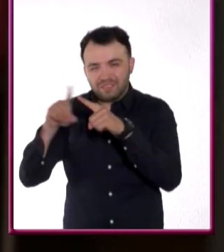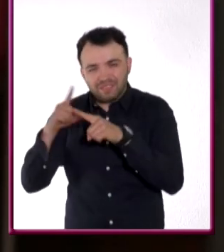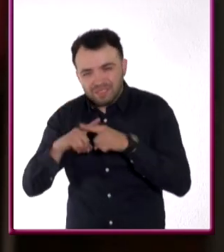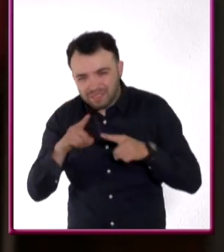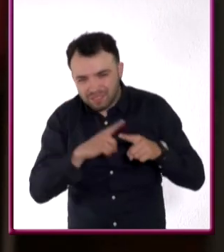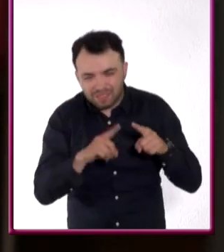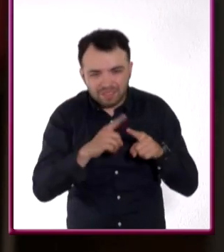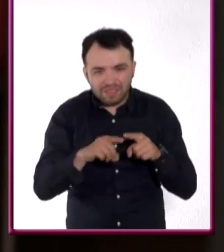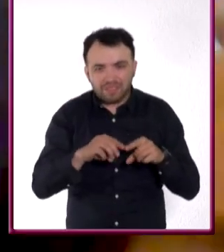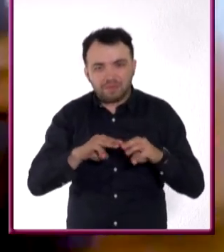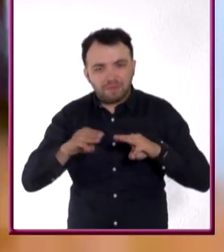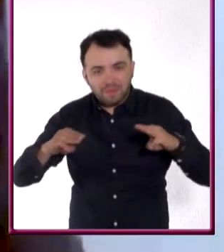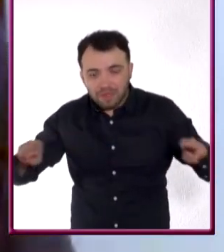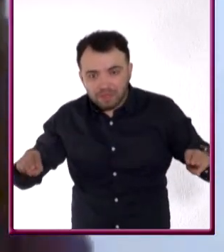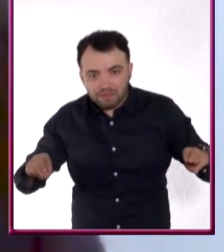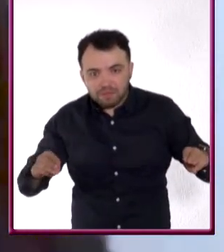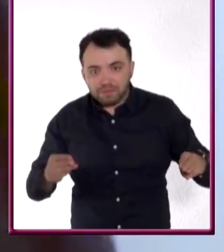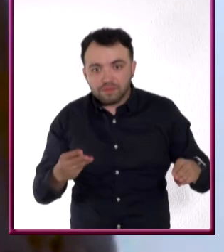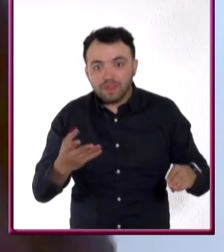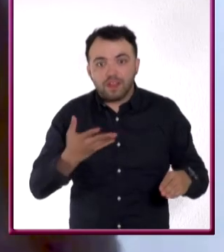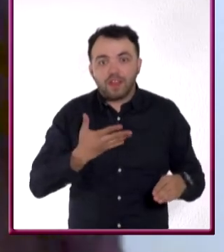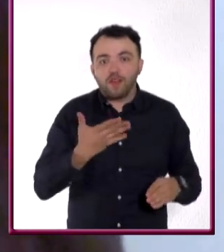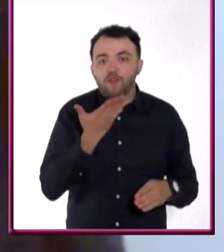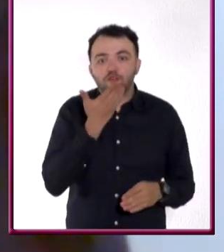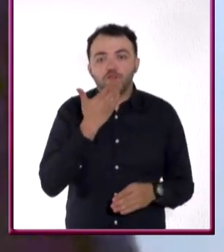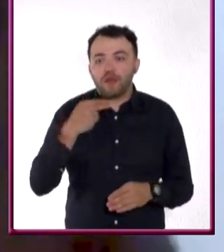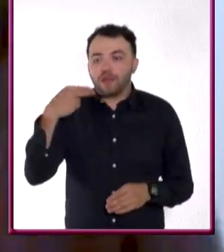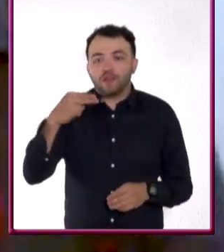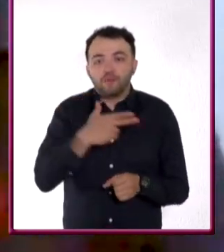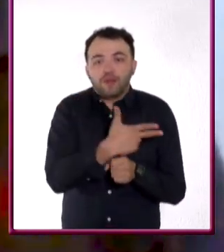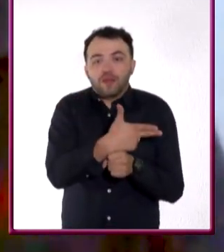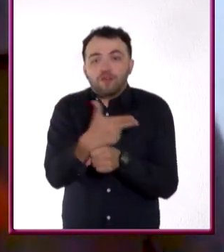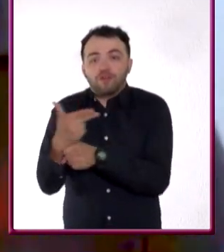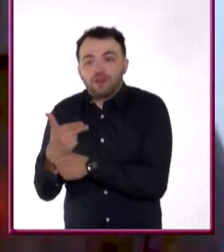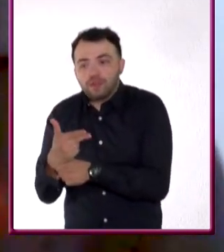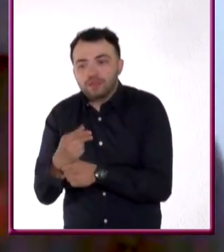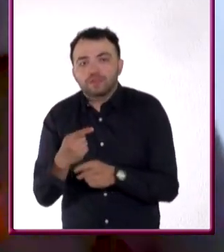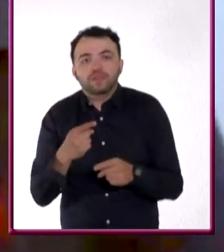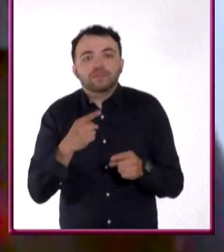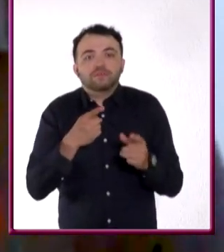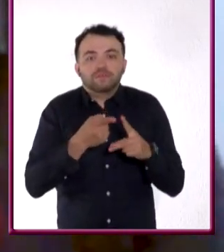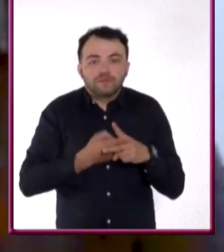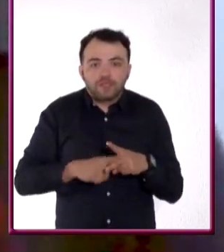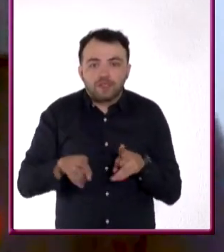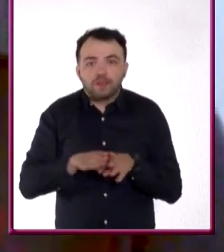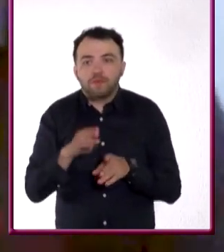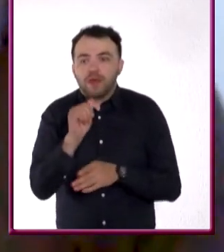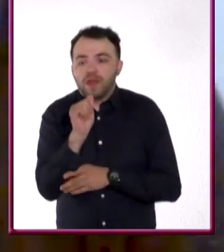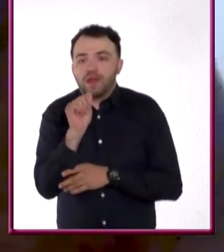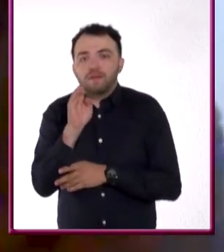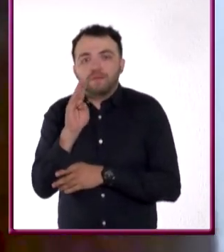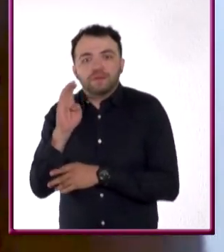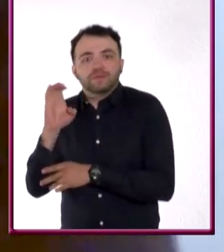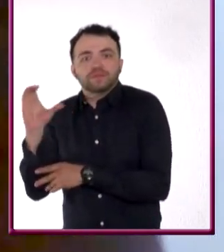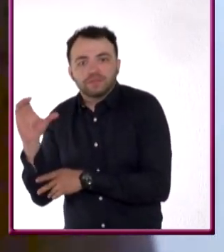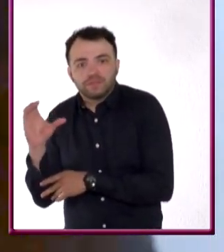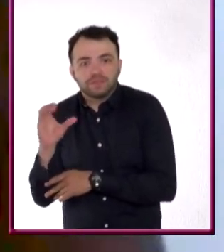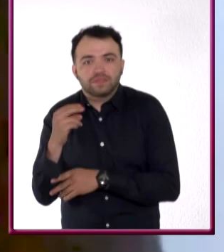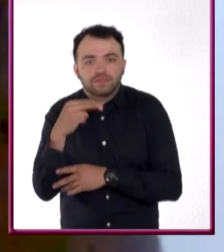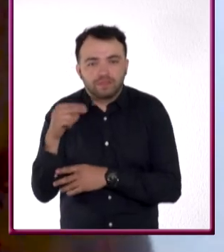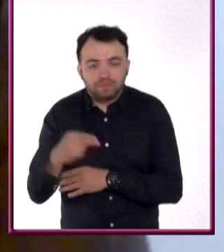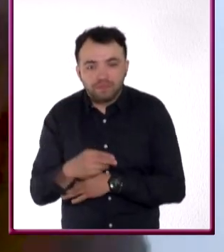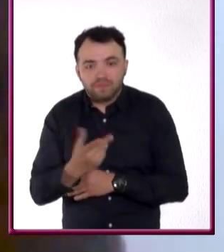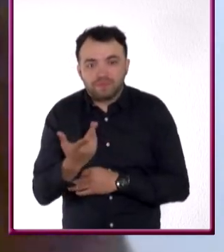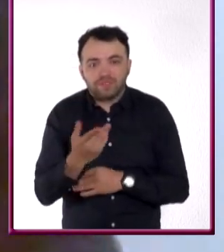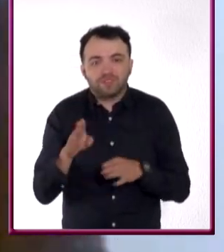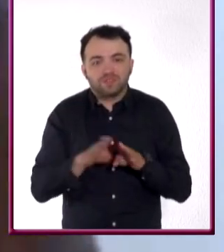los diferentes océanos, ¿no? Se les acabaron los nombres para los huracanes y empezaron a ponerle letras del alfabeto, ¿no? Porque hay muchísimos.